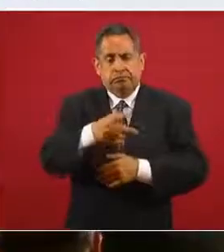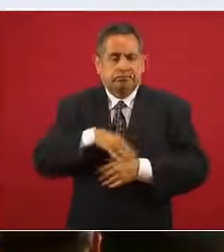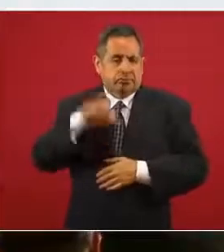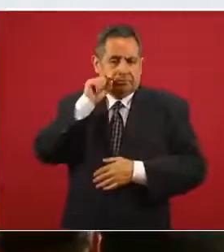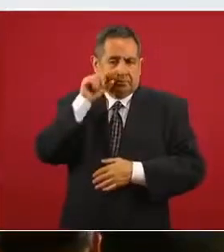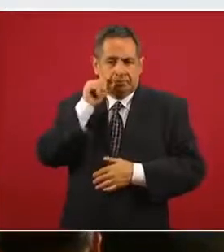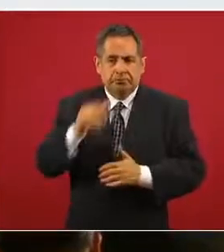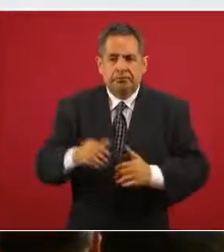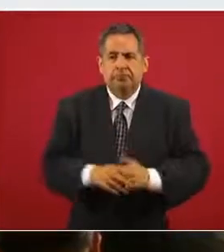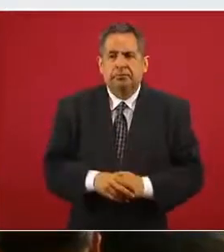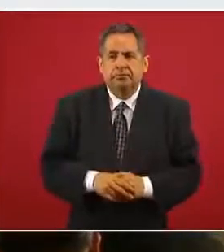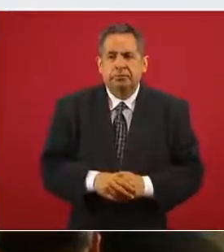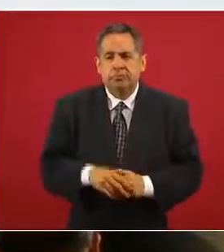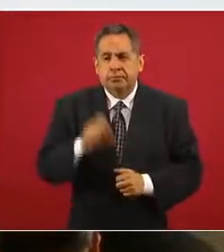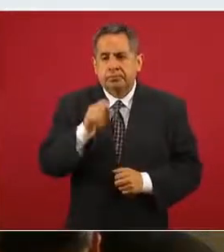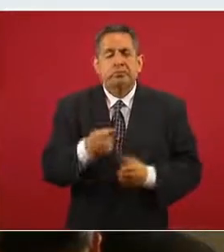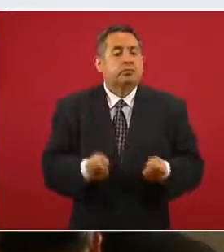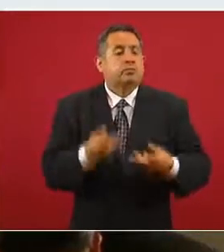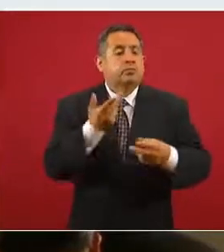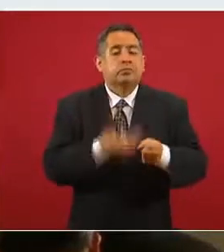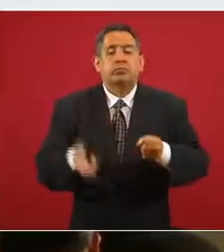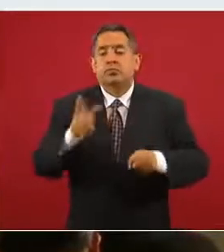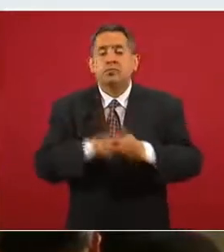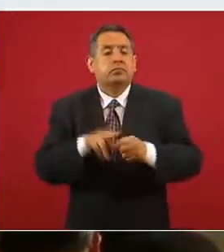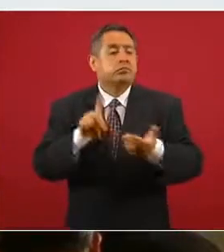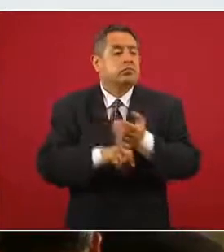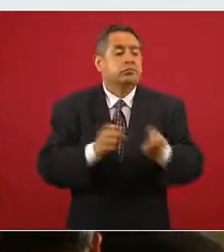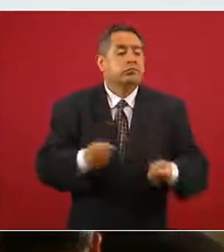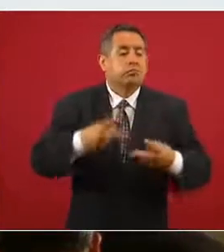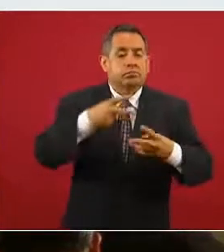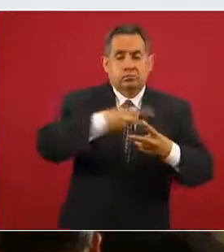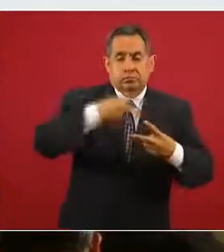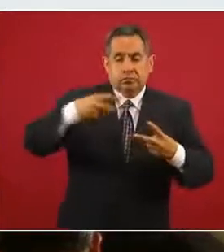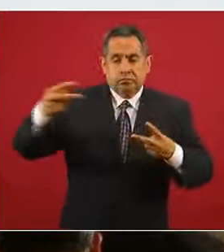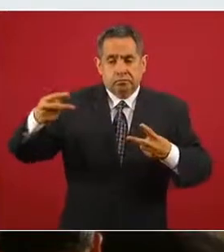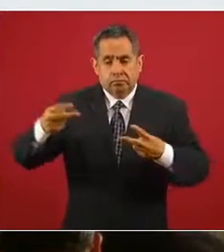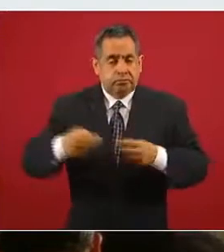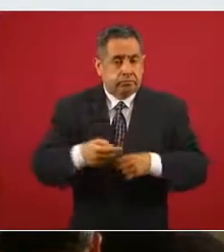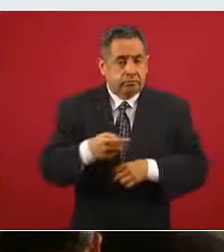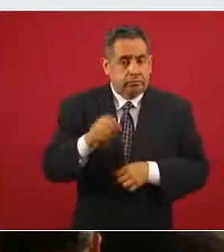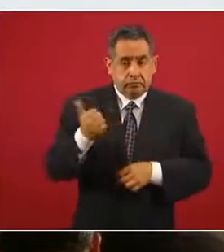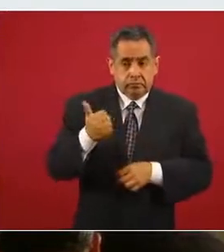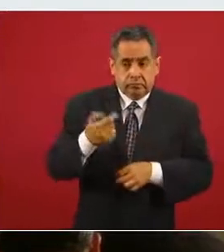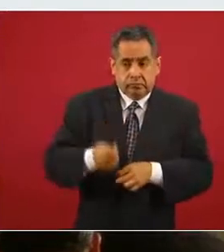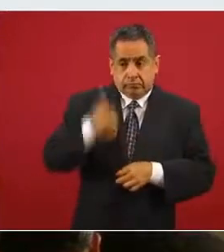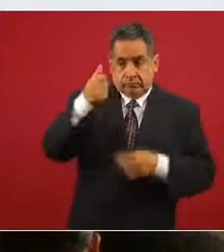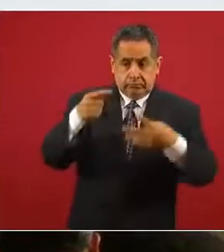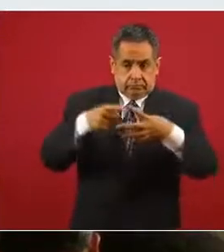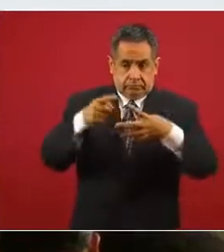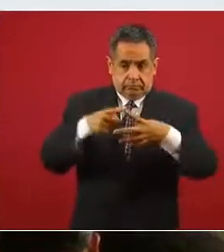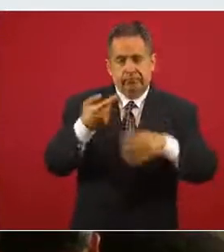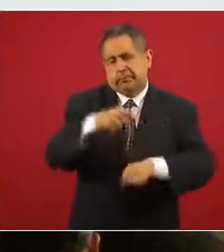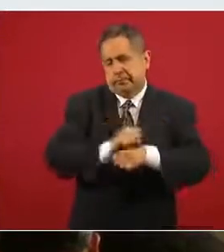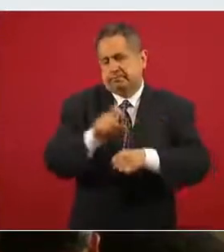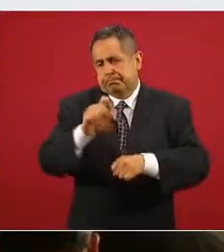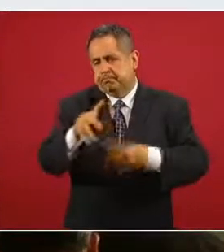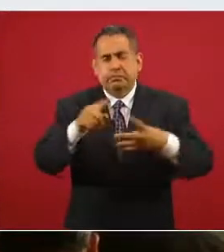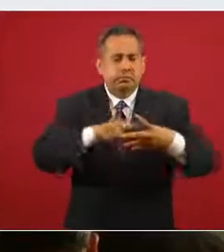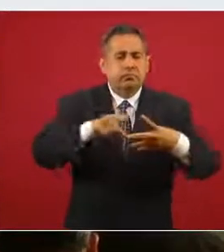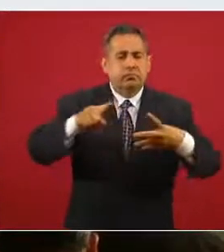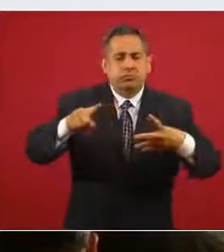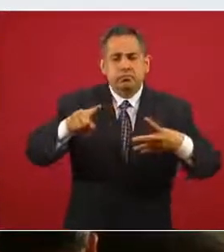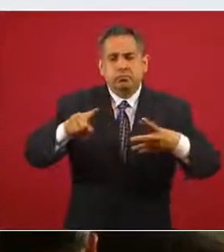siguiente es la ocupación hospitalaria, llegó a un máximo en la primera semana de agosto, justo la semana 29, y desde